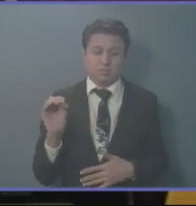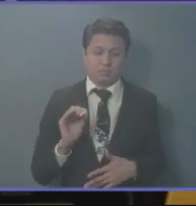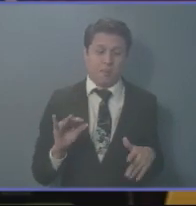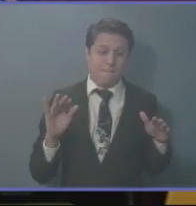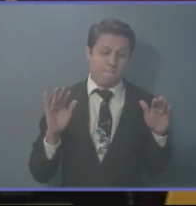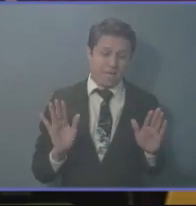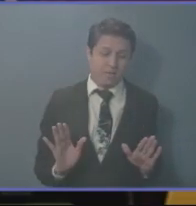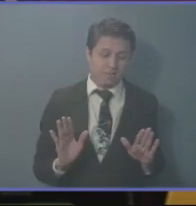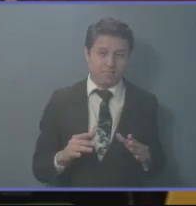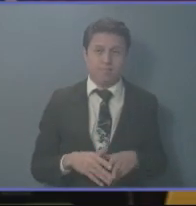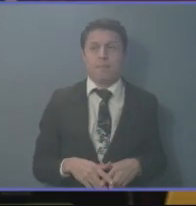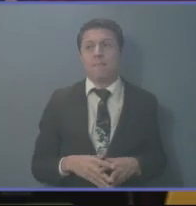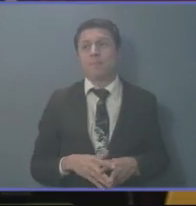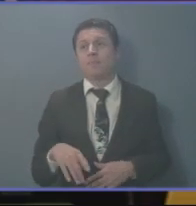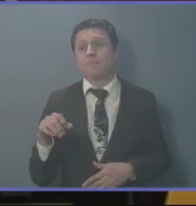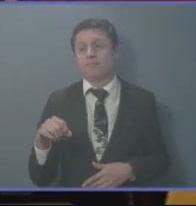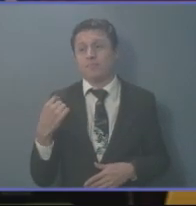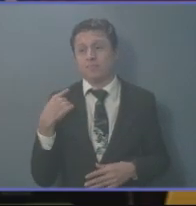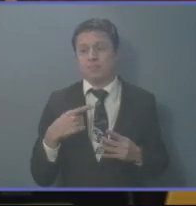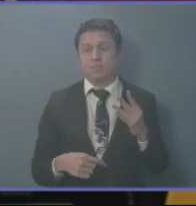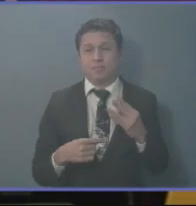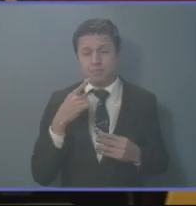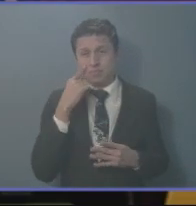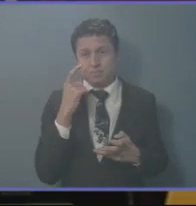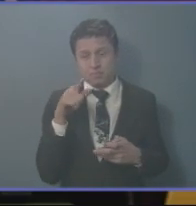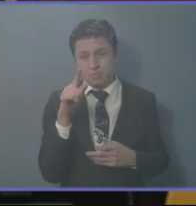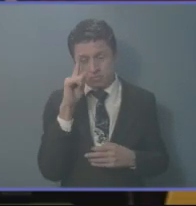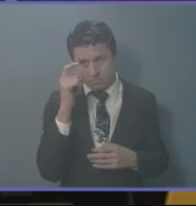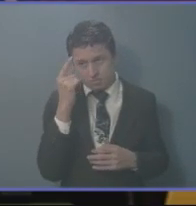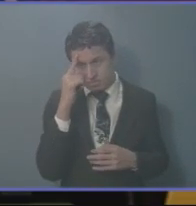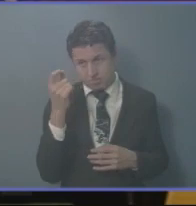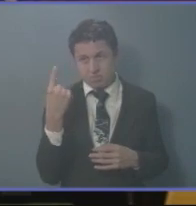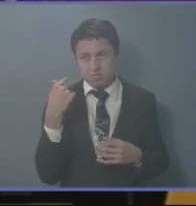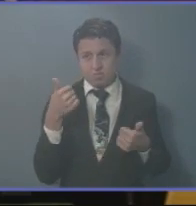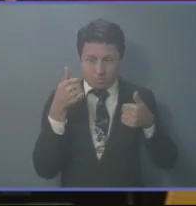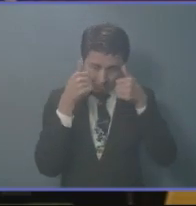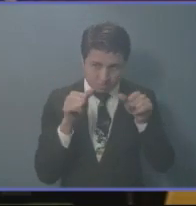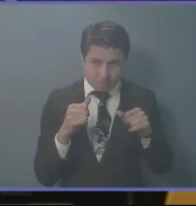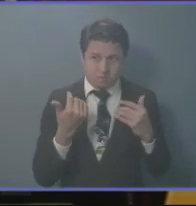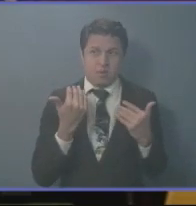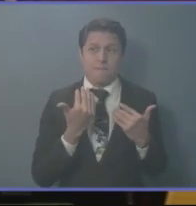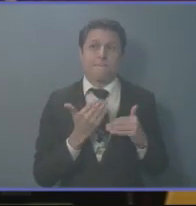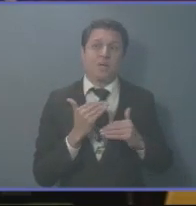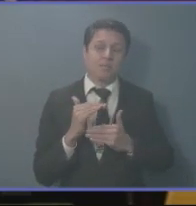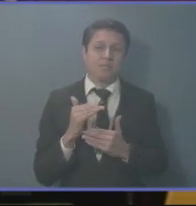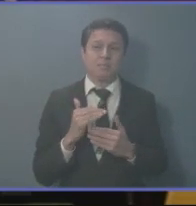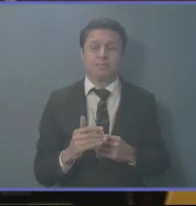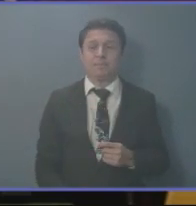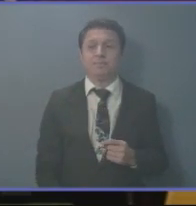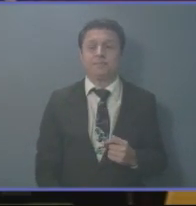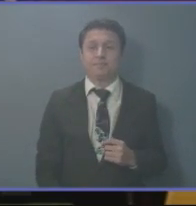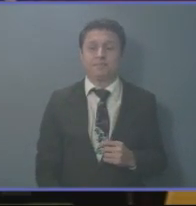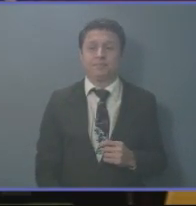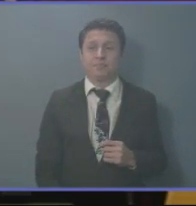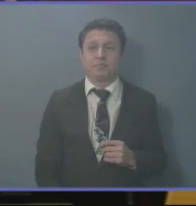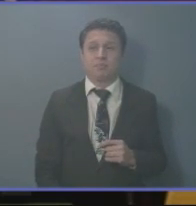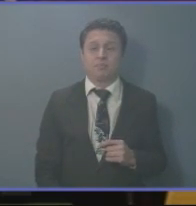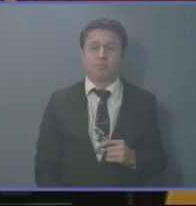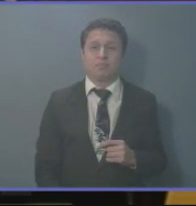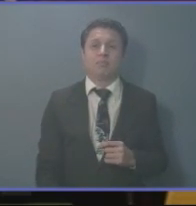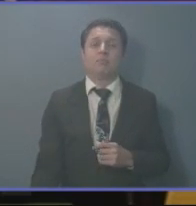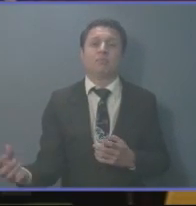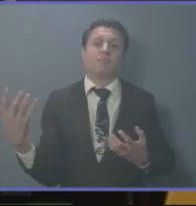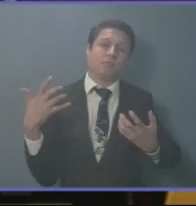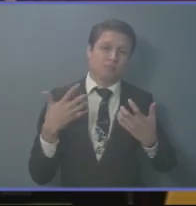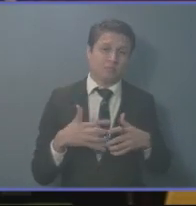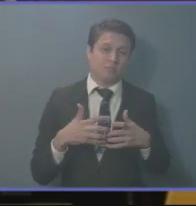Pero en este decreto que se pretende aprobar se está restringiendo considerablemente el préstamo